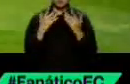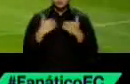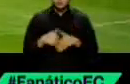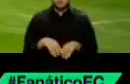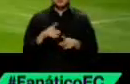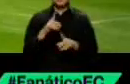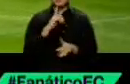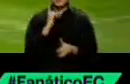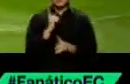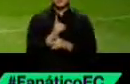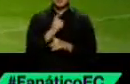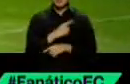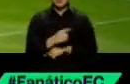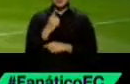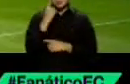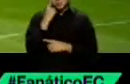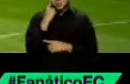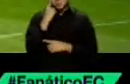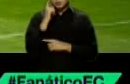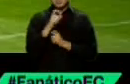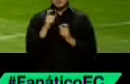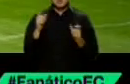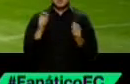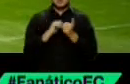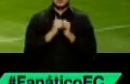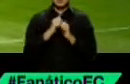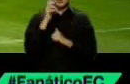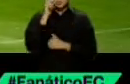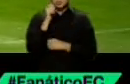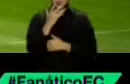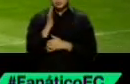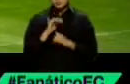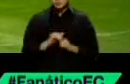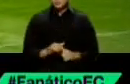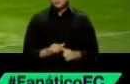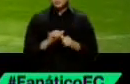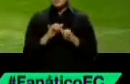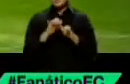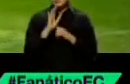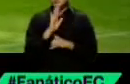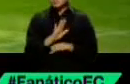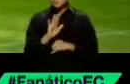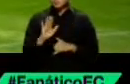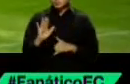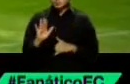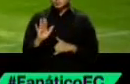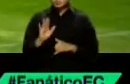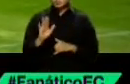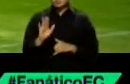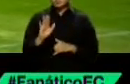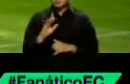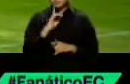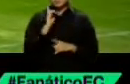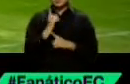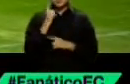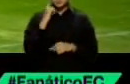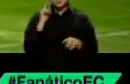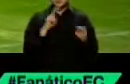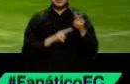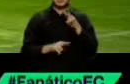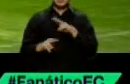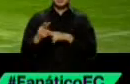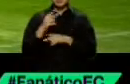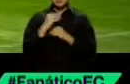resultado sumamente amargo para la hinchada del Deportivo Cuenca, en donde tendrán que ir a buscar la